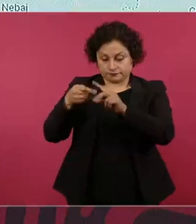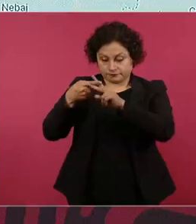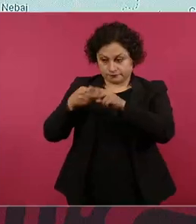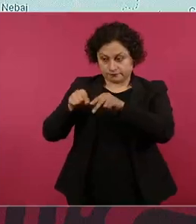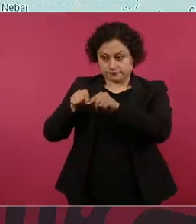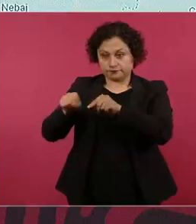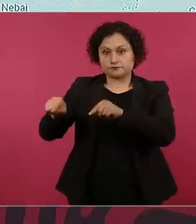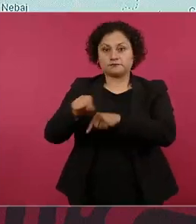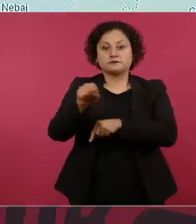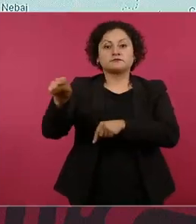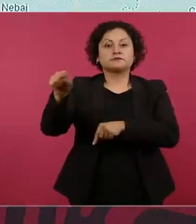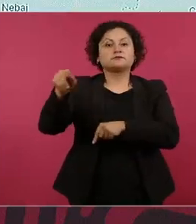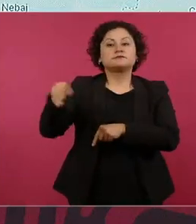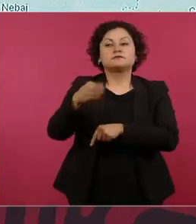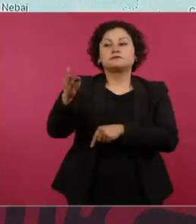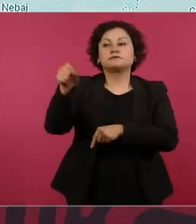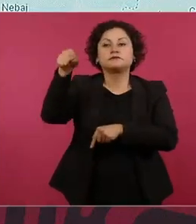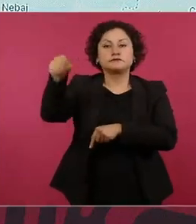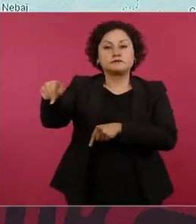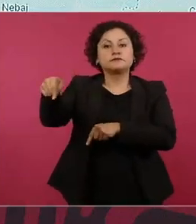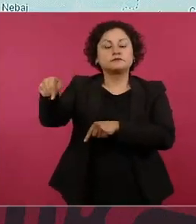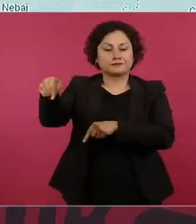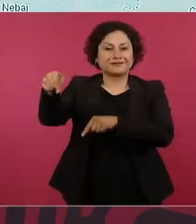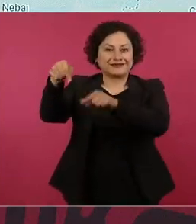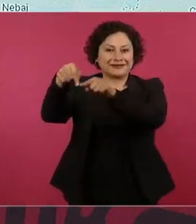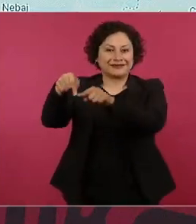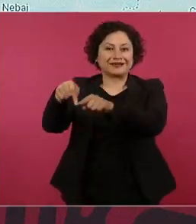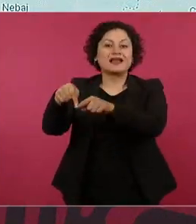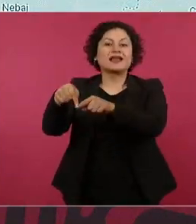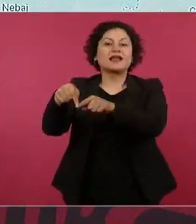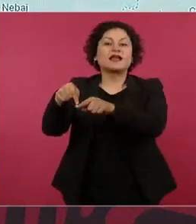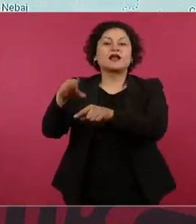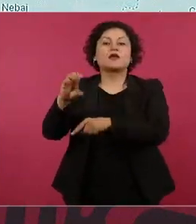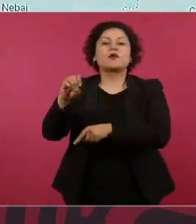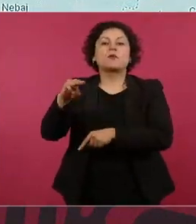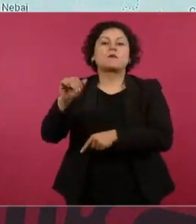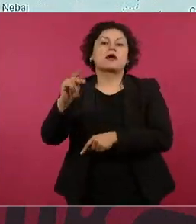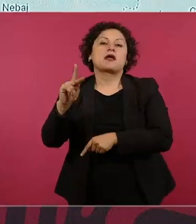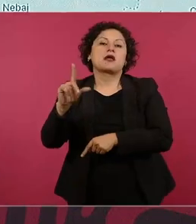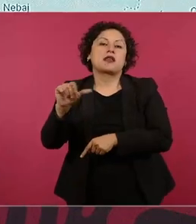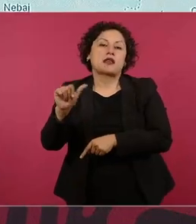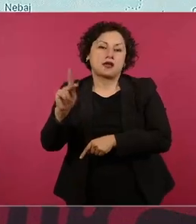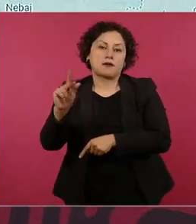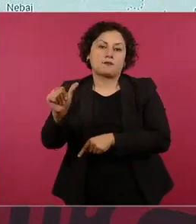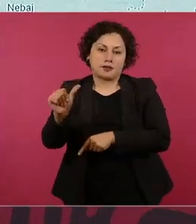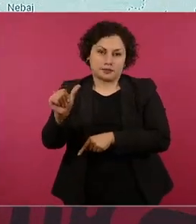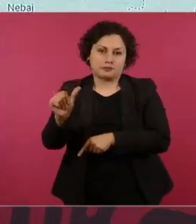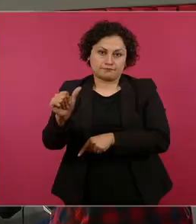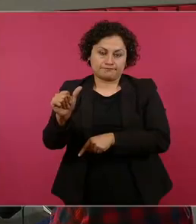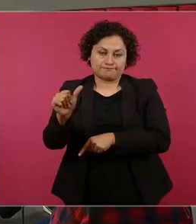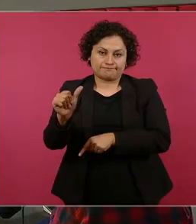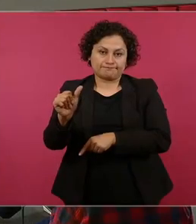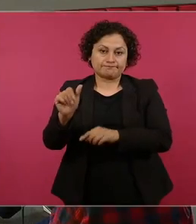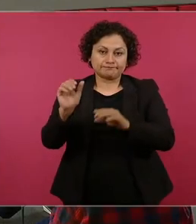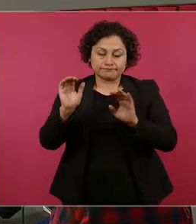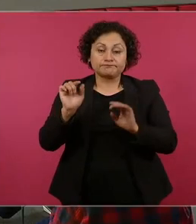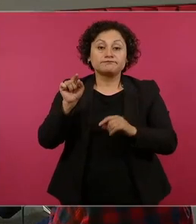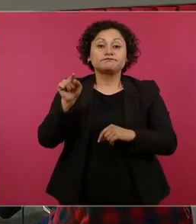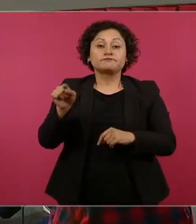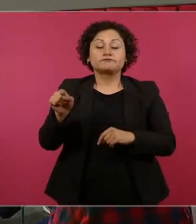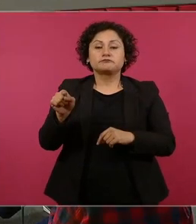tan cerca nosotros estamos haciendo ya se los había comentado